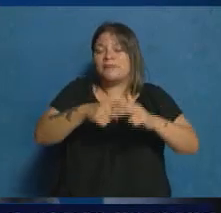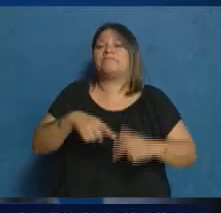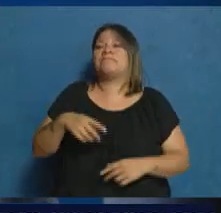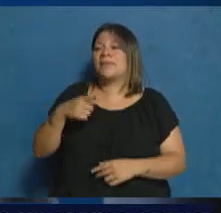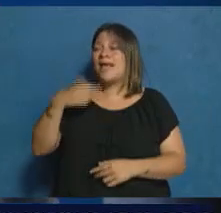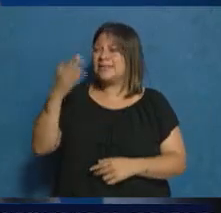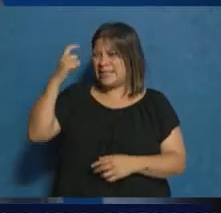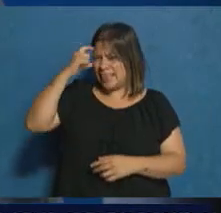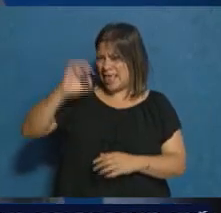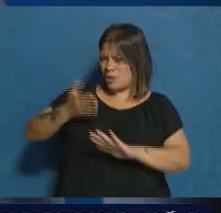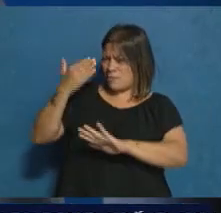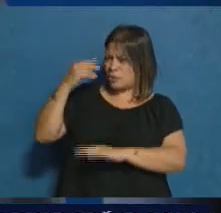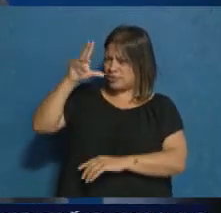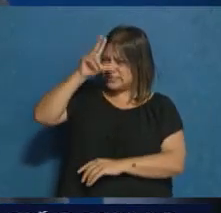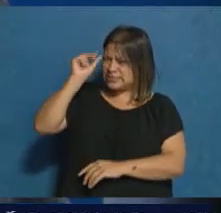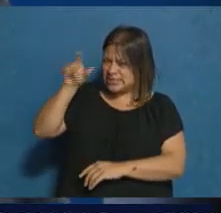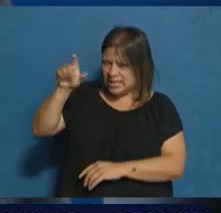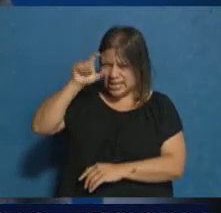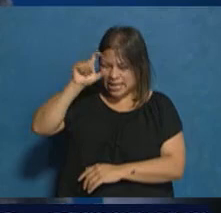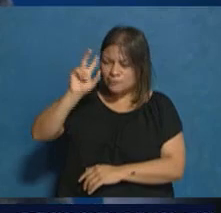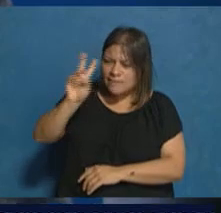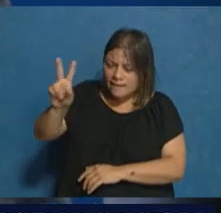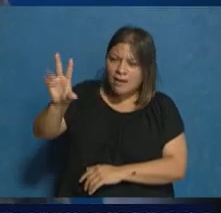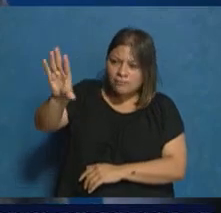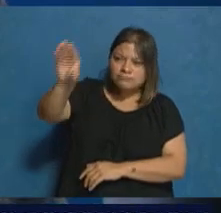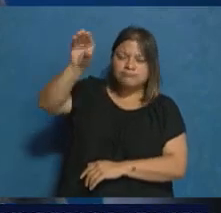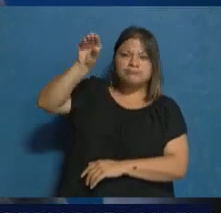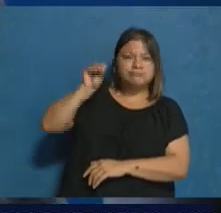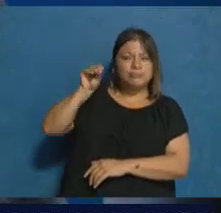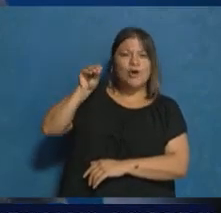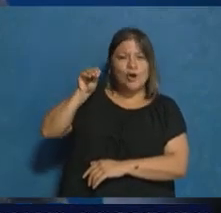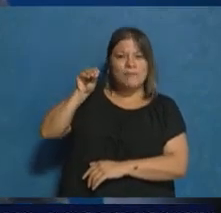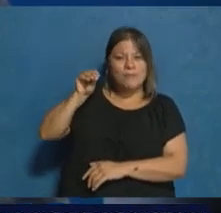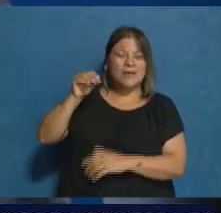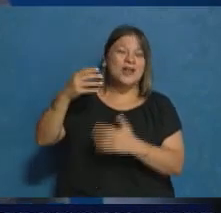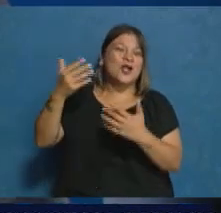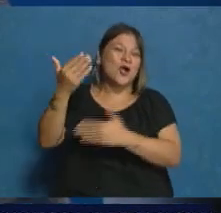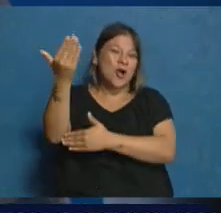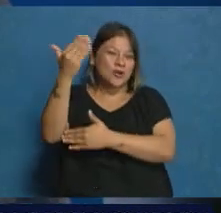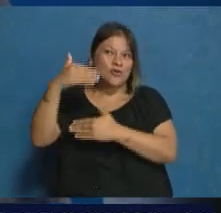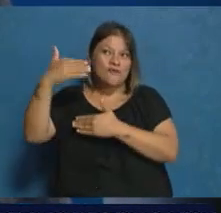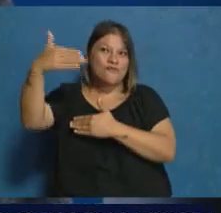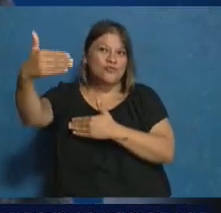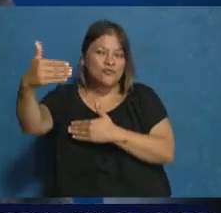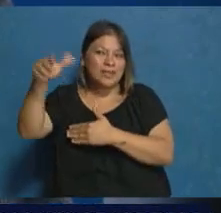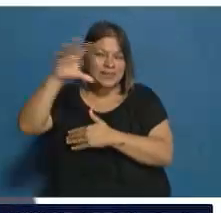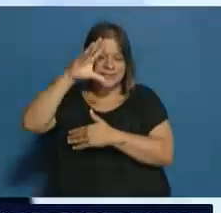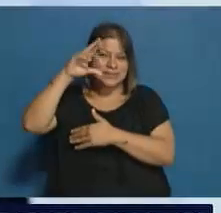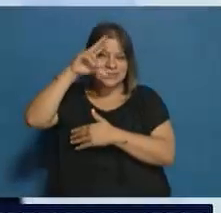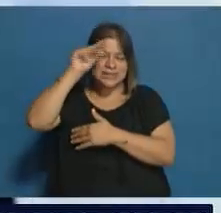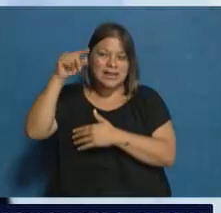más de 10 años. En enero se hace el encuentro del Congreso del Futuro y lo que se convoca es a